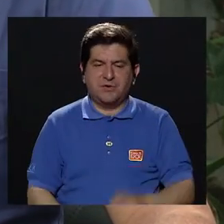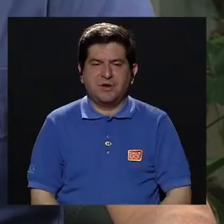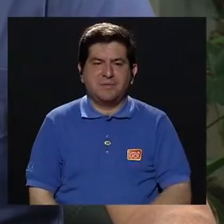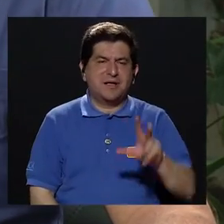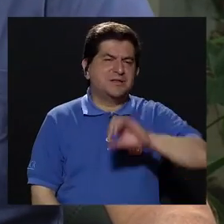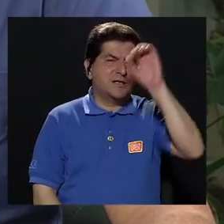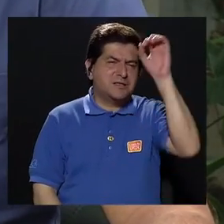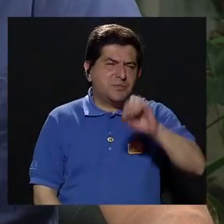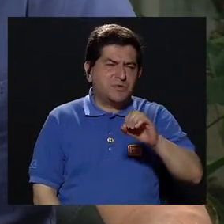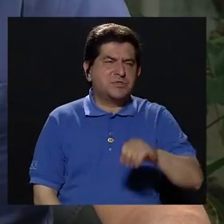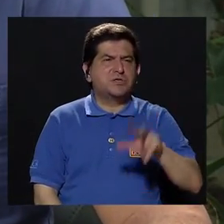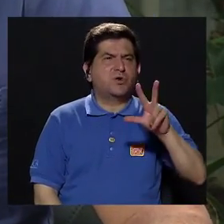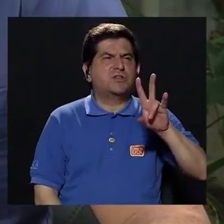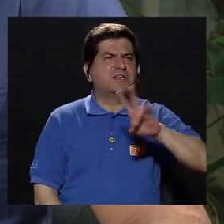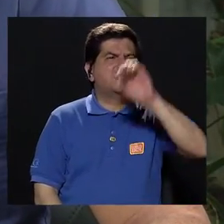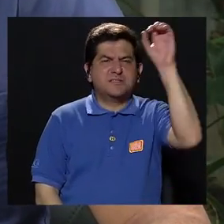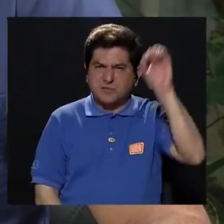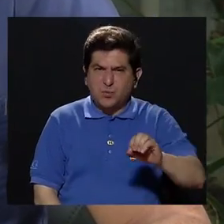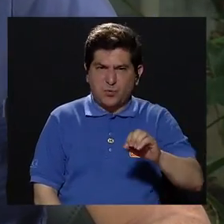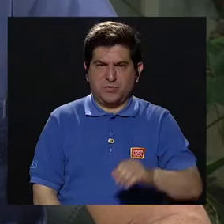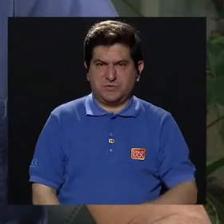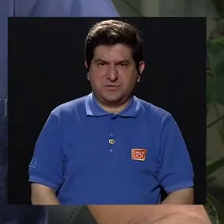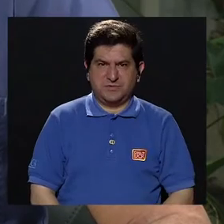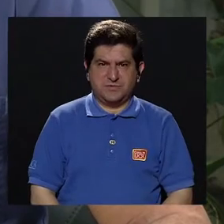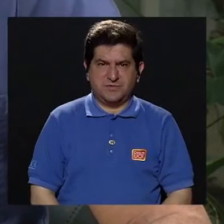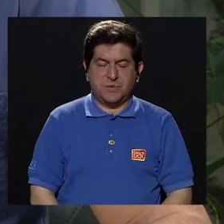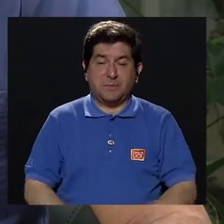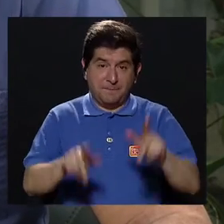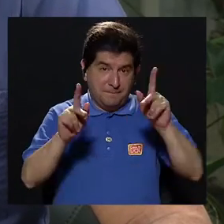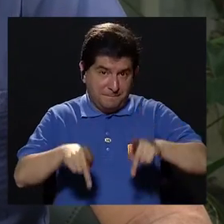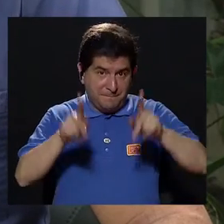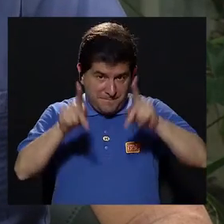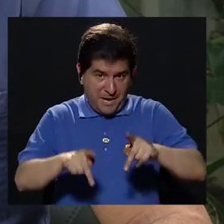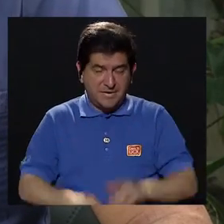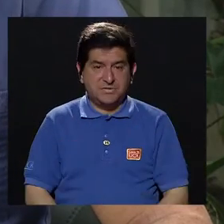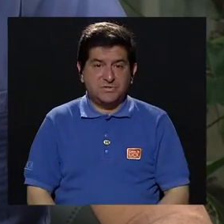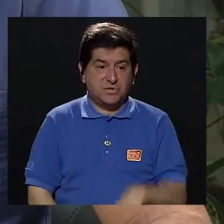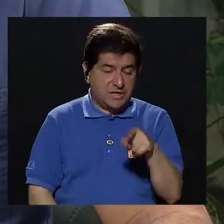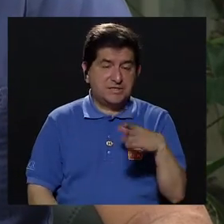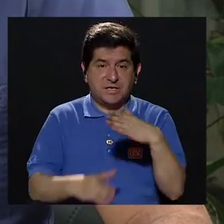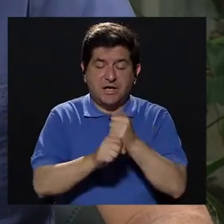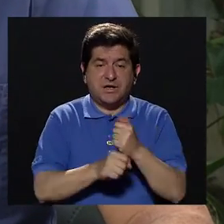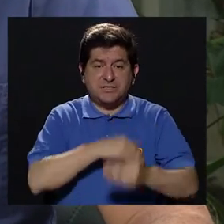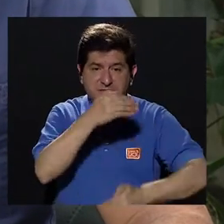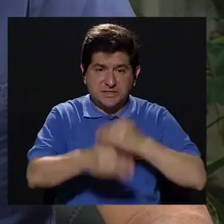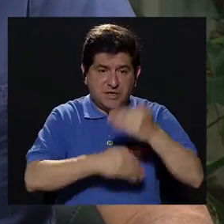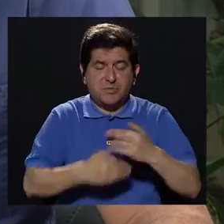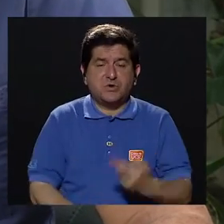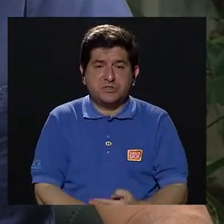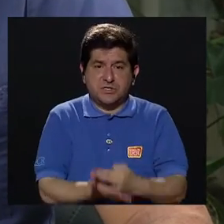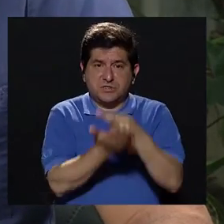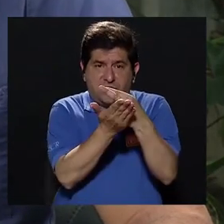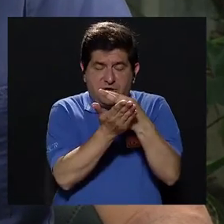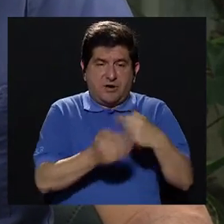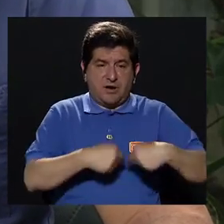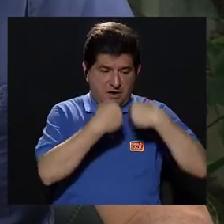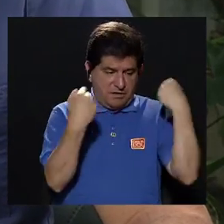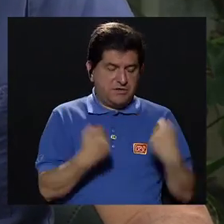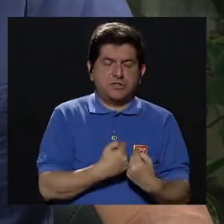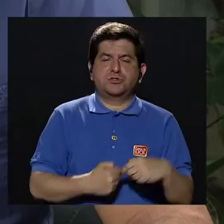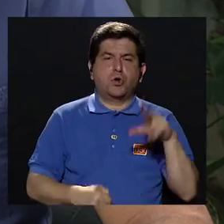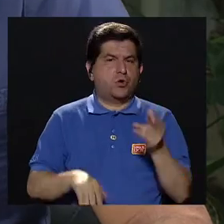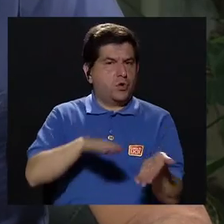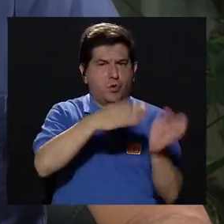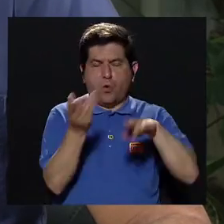problema. Hay un 30%, hay un 37% de personas que realizando la rehabilitación cardíaca